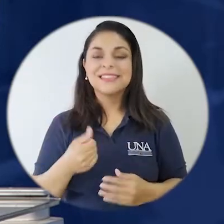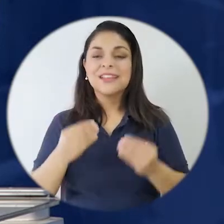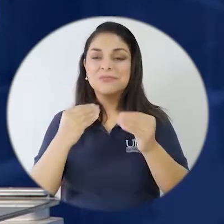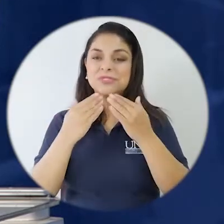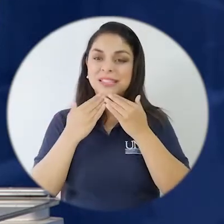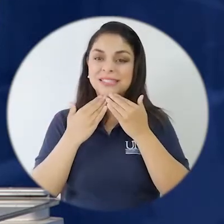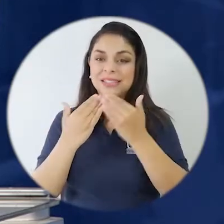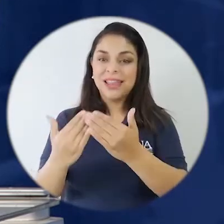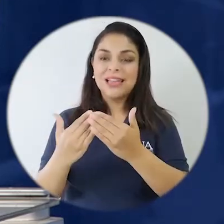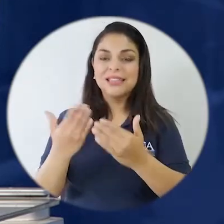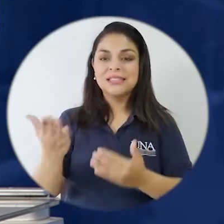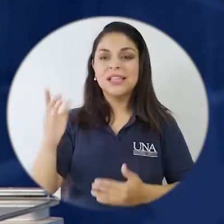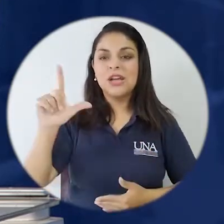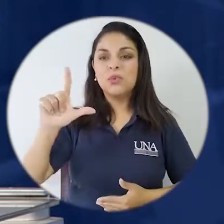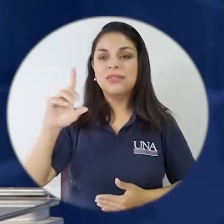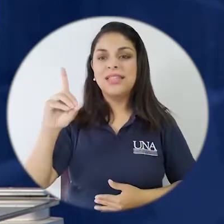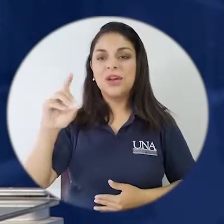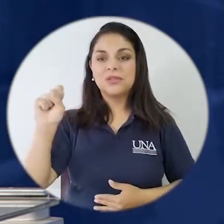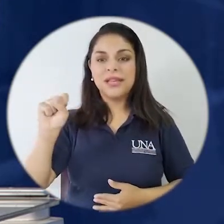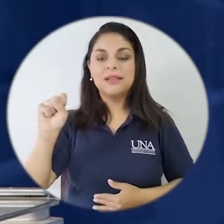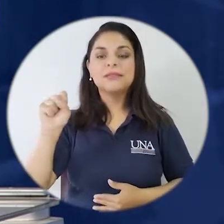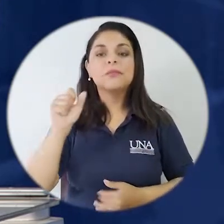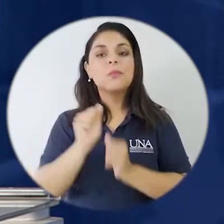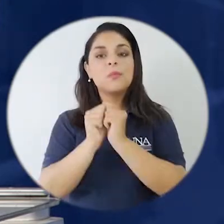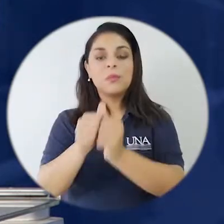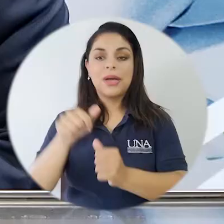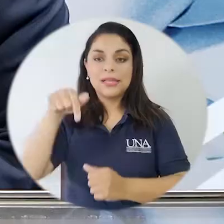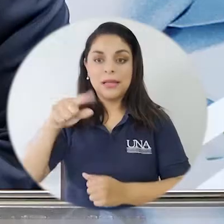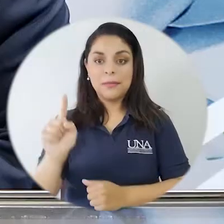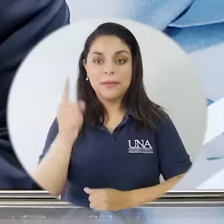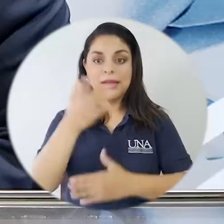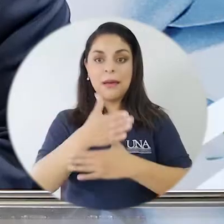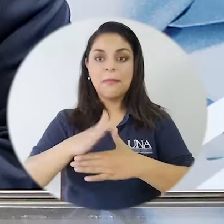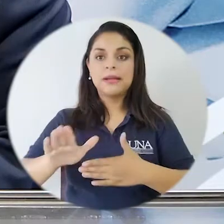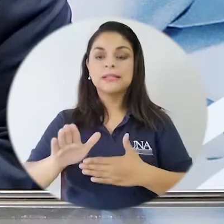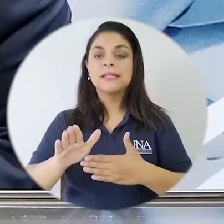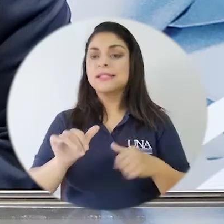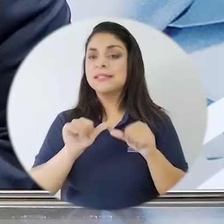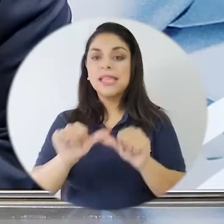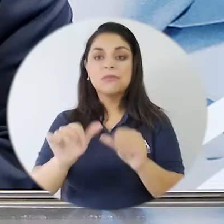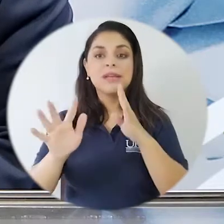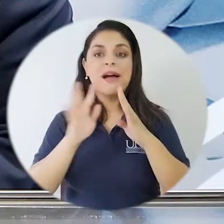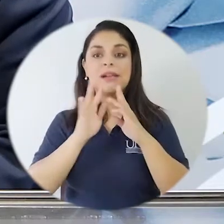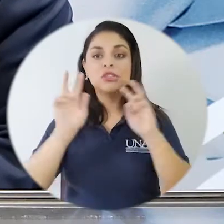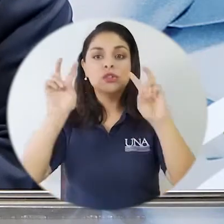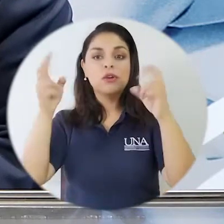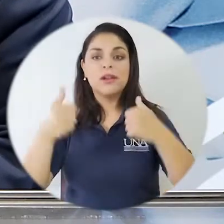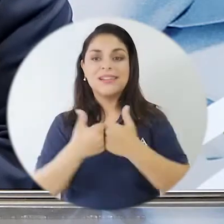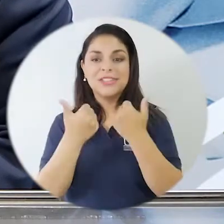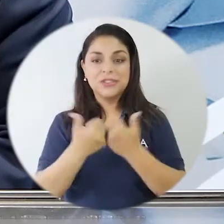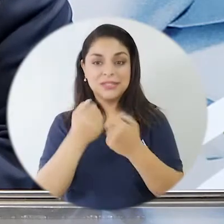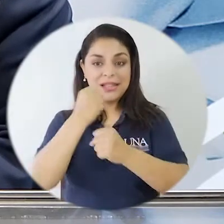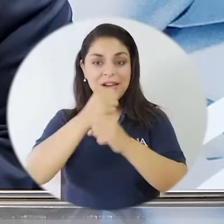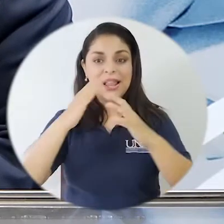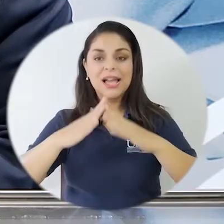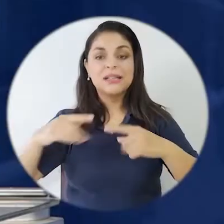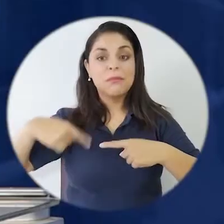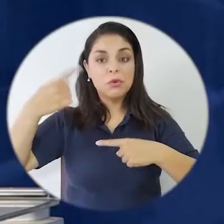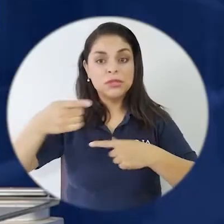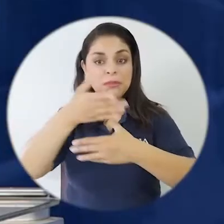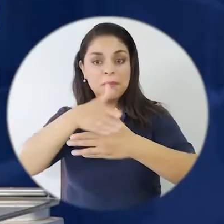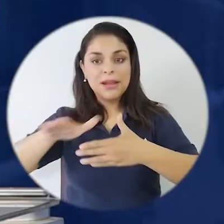pronto. Muchísimas gracias, Luis Diego Salas, por acompañarnos en este primer bloque. Vamos a seguir hablando sobre los retos